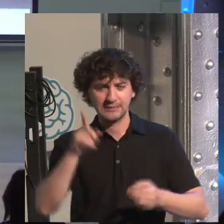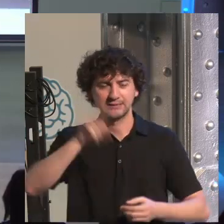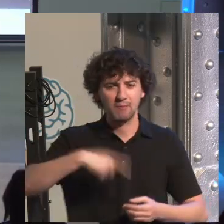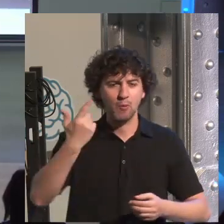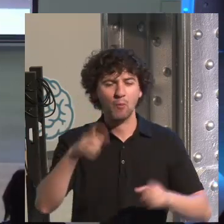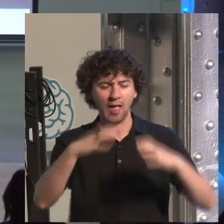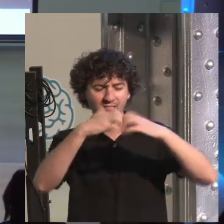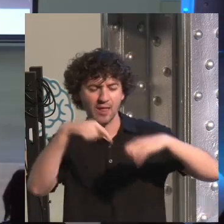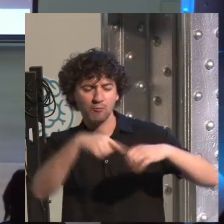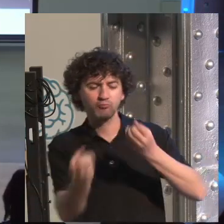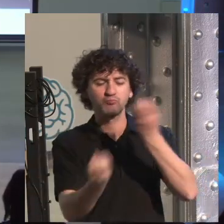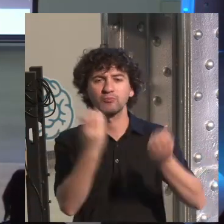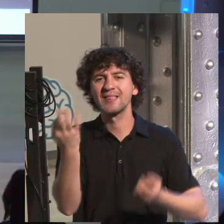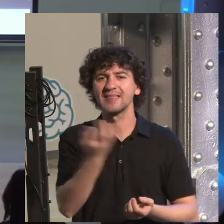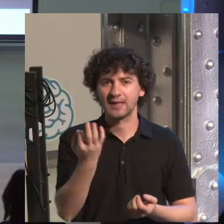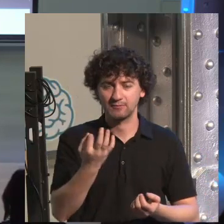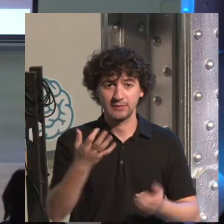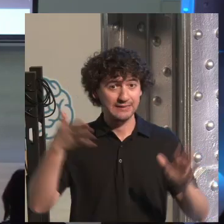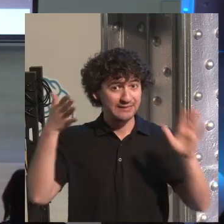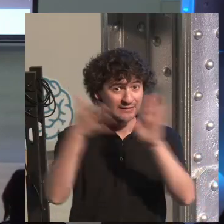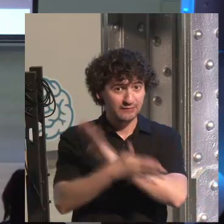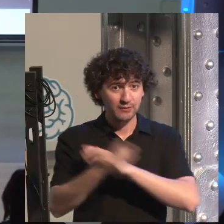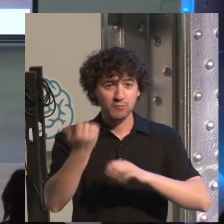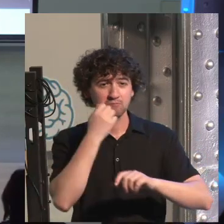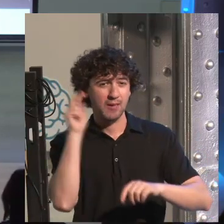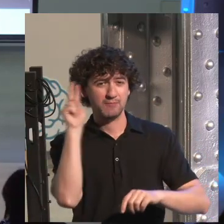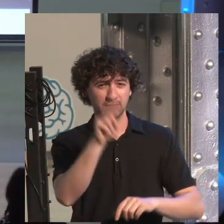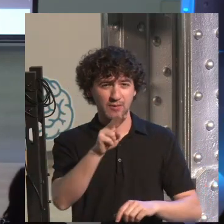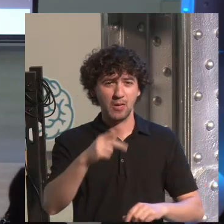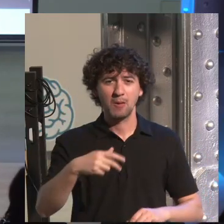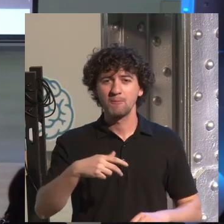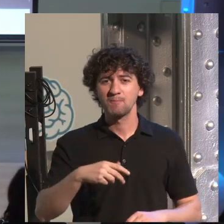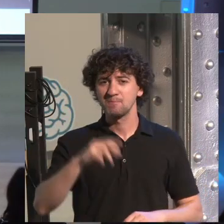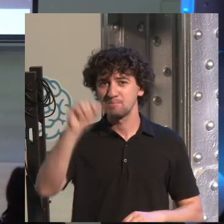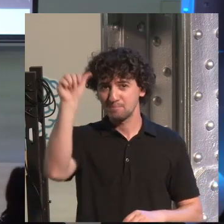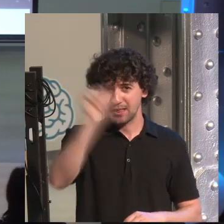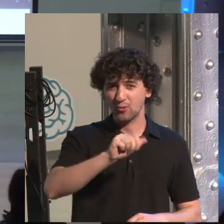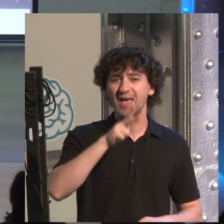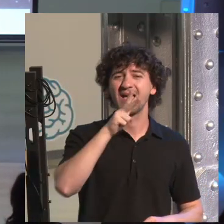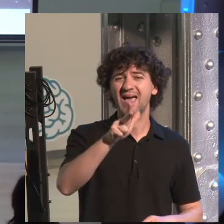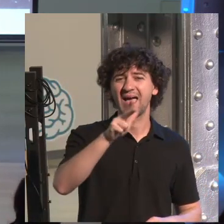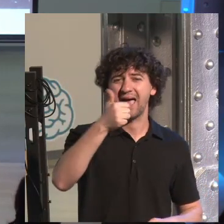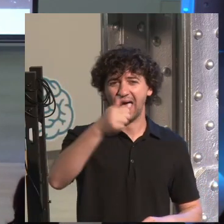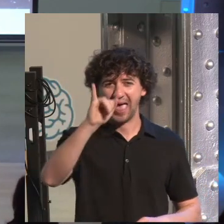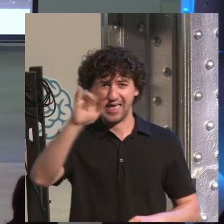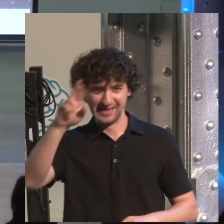cerebro. De manera que la visión de la película Her, no sé si la habéis visto, si no os la habéis visto os la